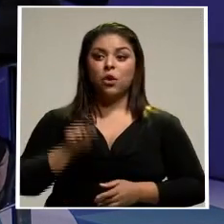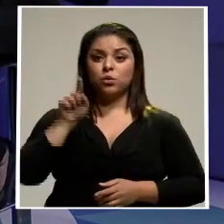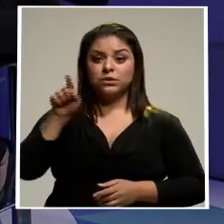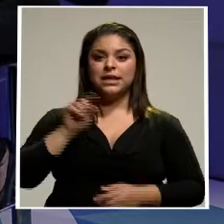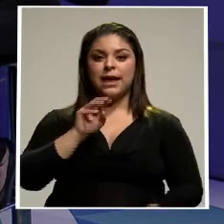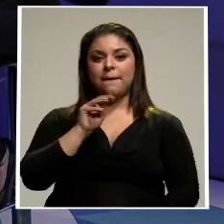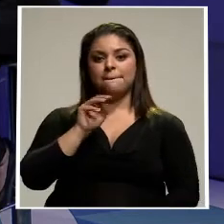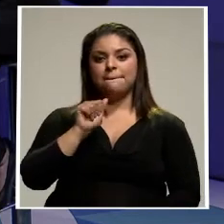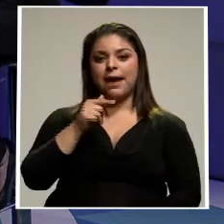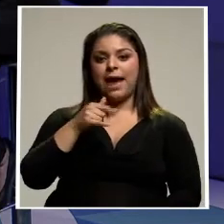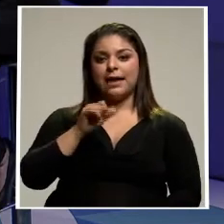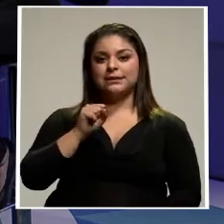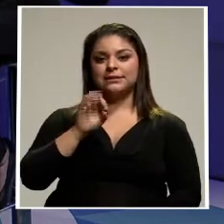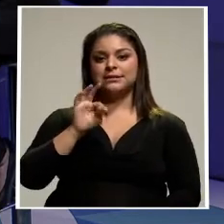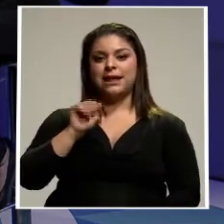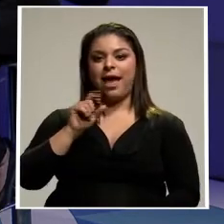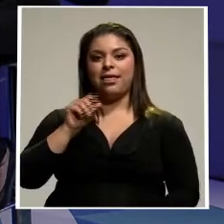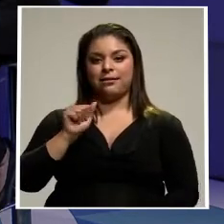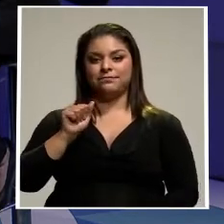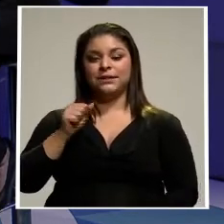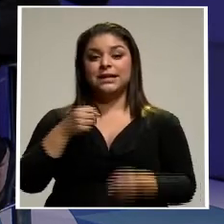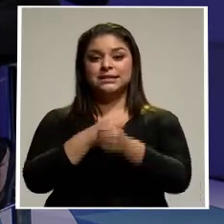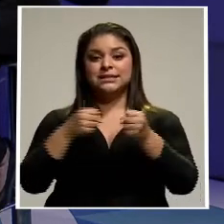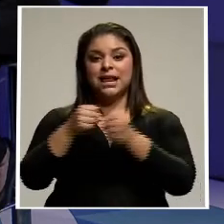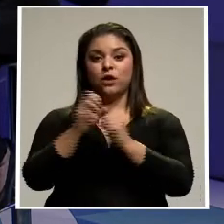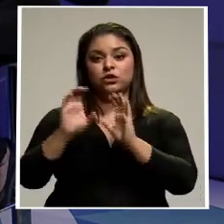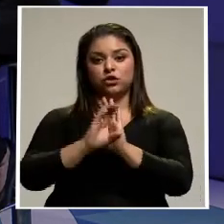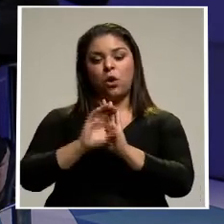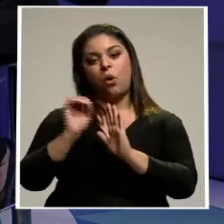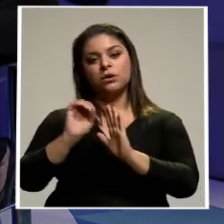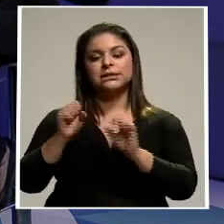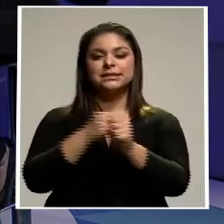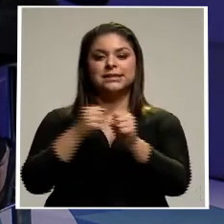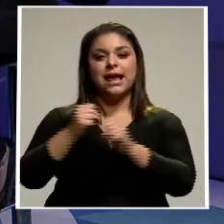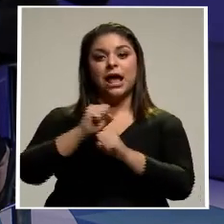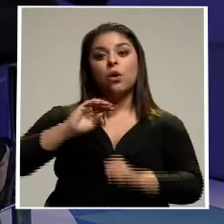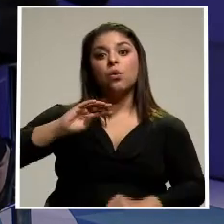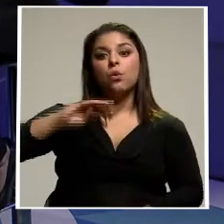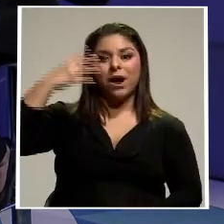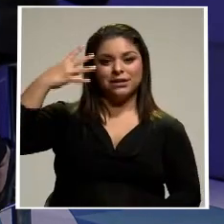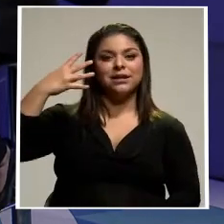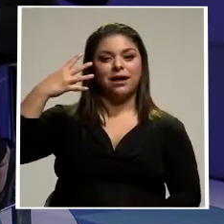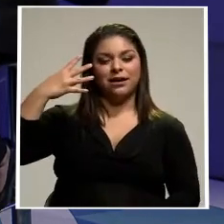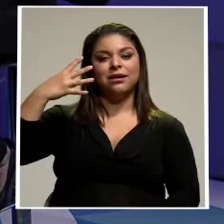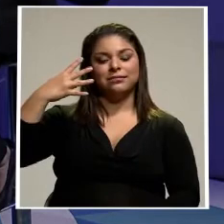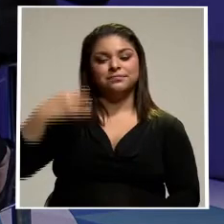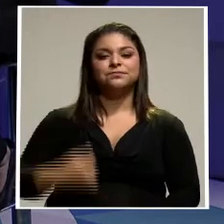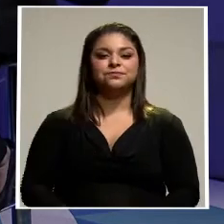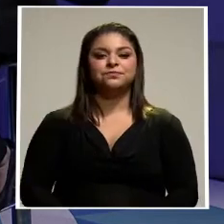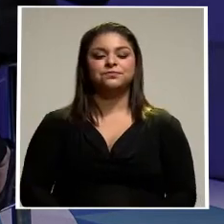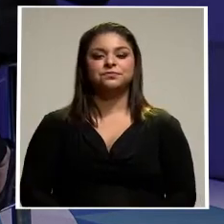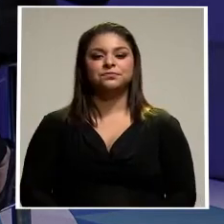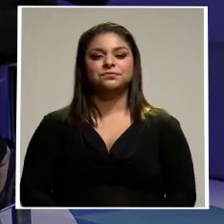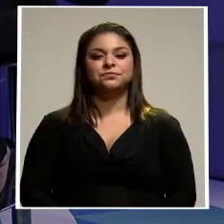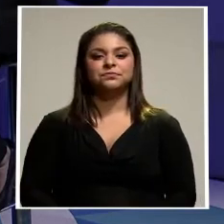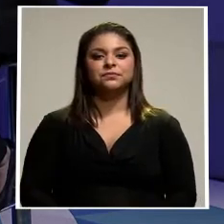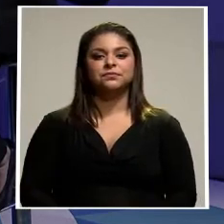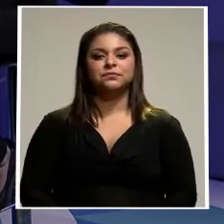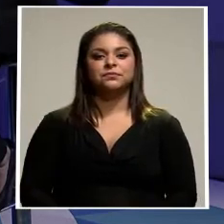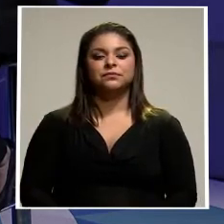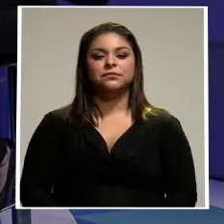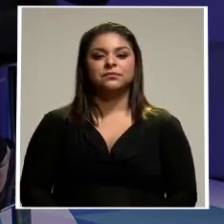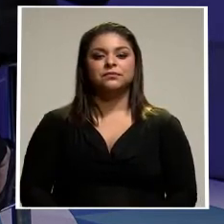magistrada de la Sala Constitucional, la Sala Cuarta, la gente lo conoce como la Sala Cuarta. La Sala Cuarta, a la que muchos